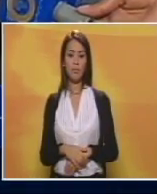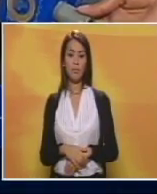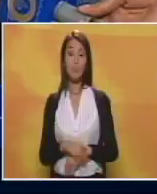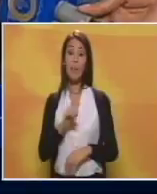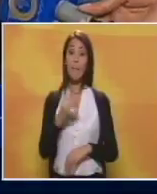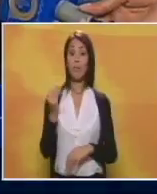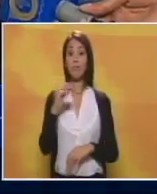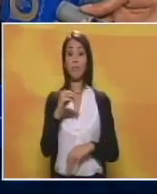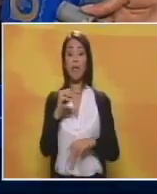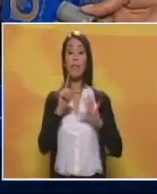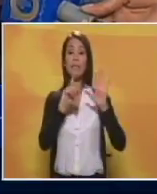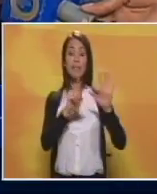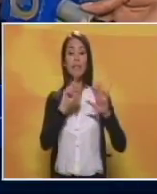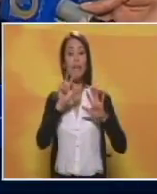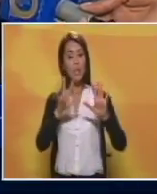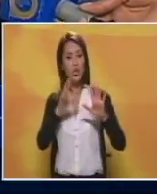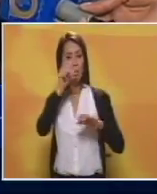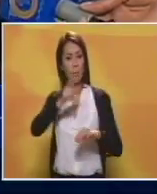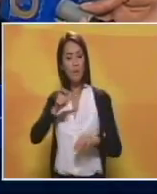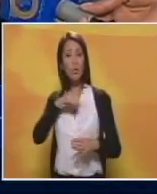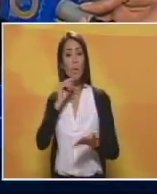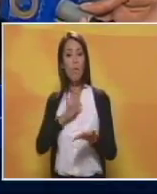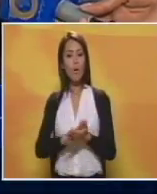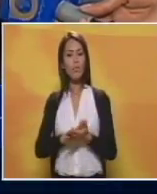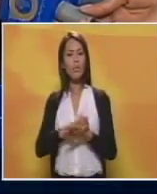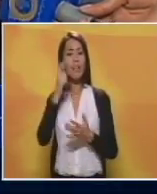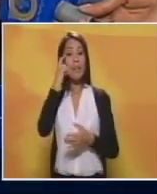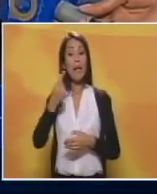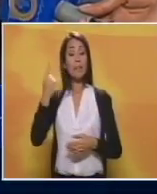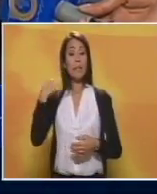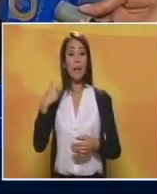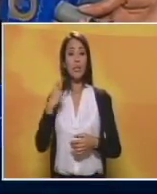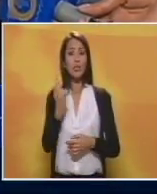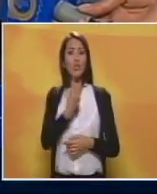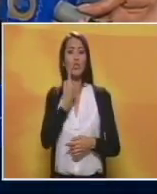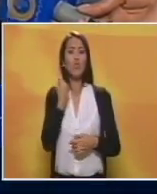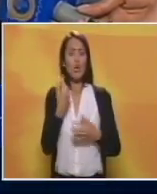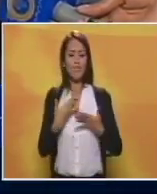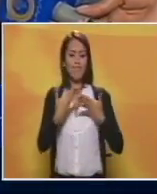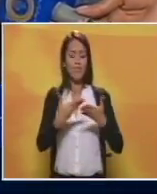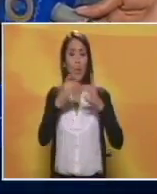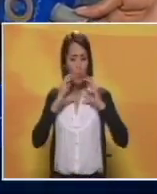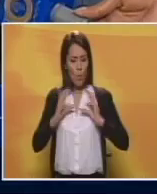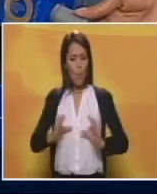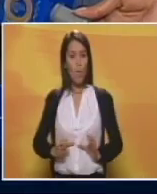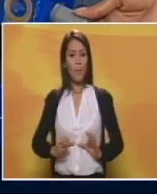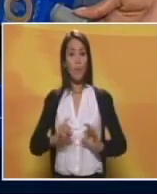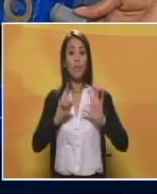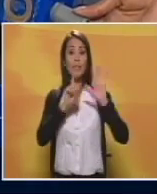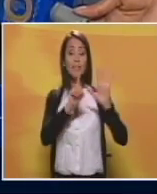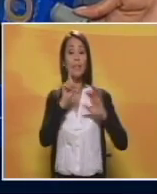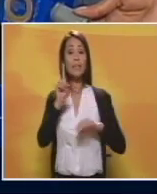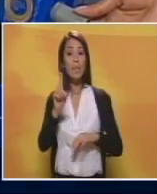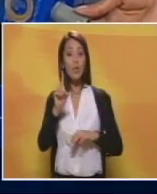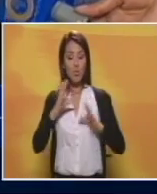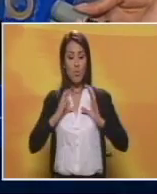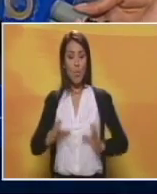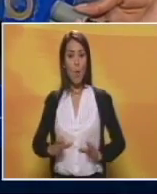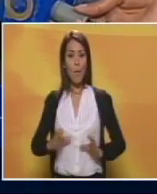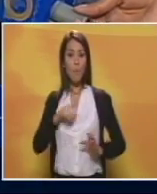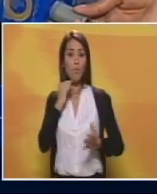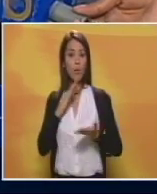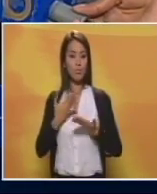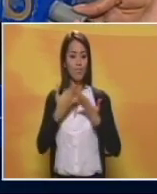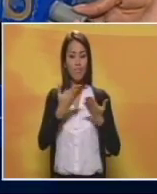que de esos 68 fallecidos, hasta el día de ayer solo se habían entregado 61 cadáveres, 61 cuerpos.